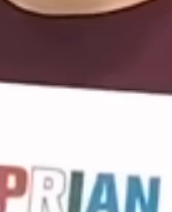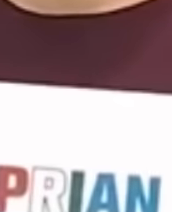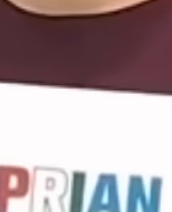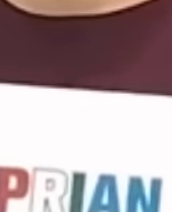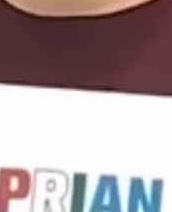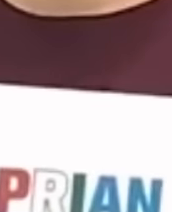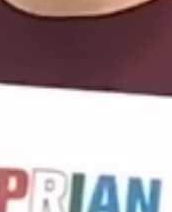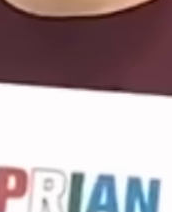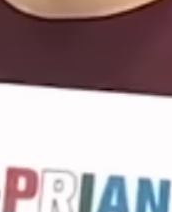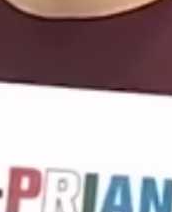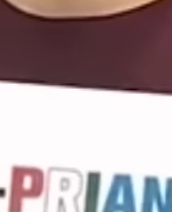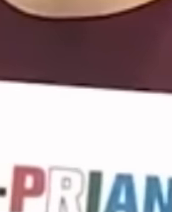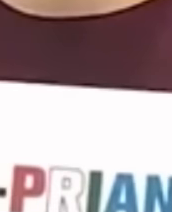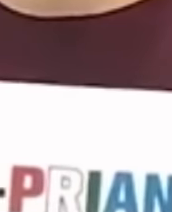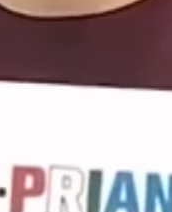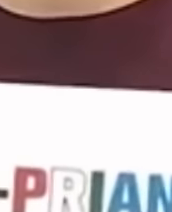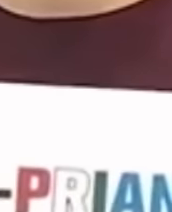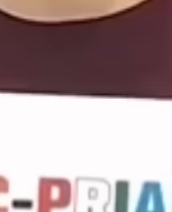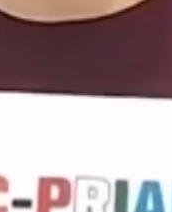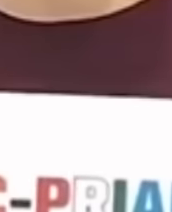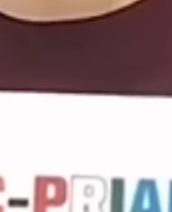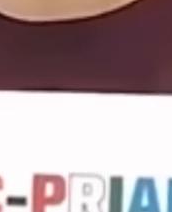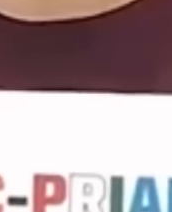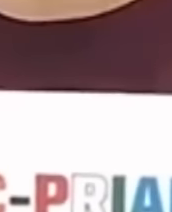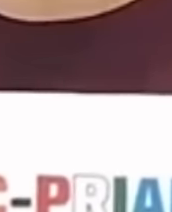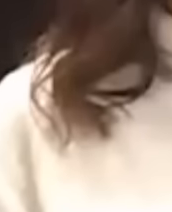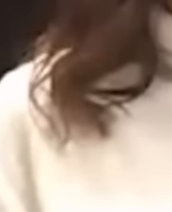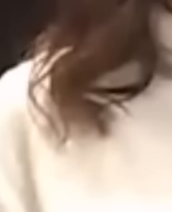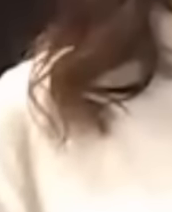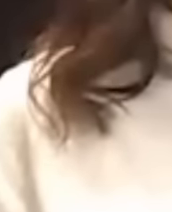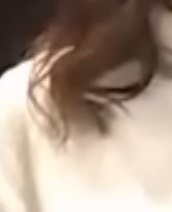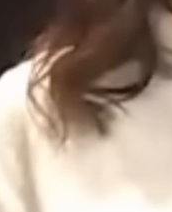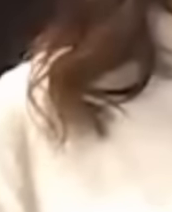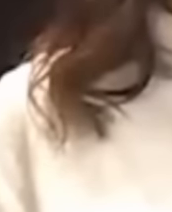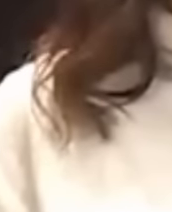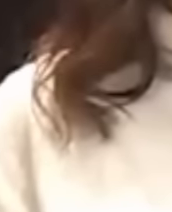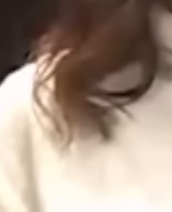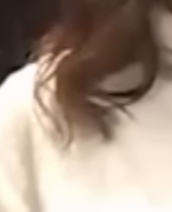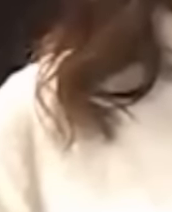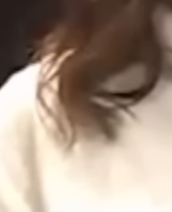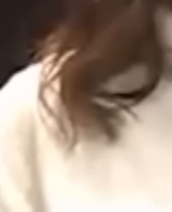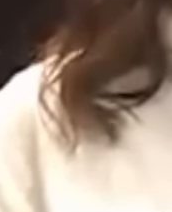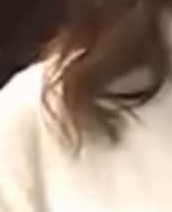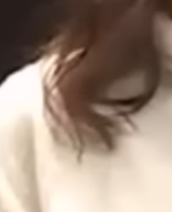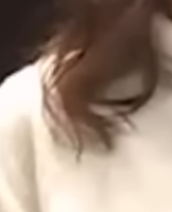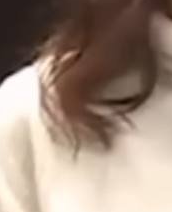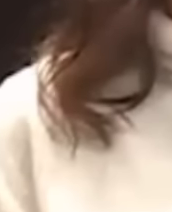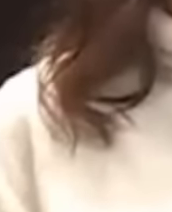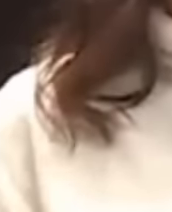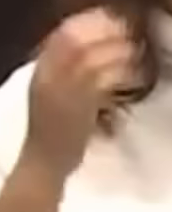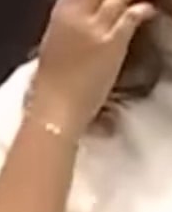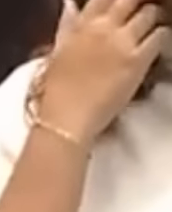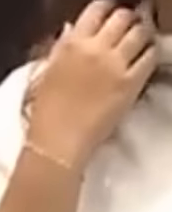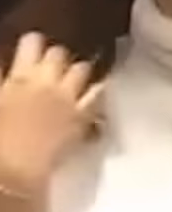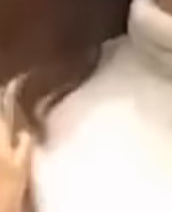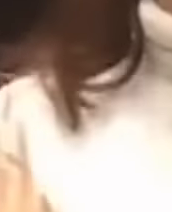pasó la etapa de juventud, al hijo putativo de Alito Moreno. Así traigan 1000 porros a mentarnos la madre. Lo que hacen